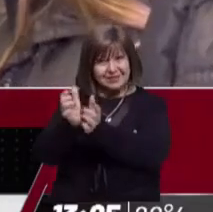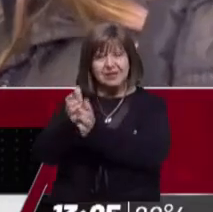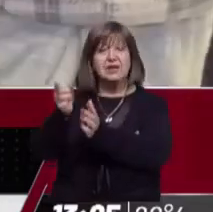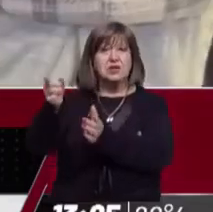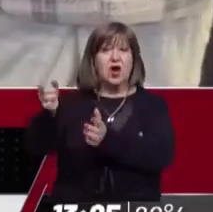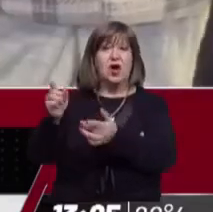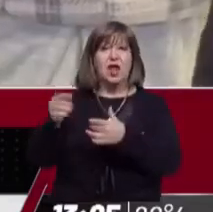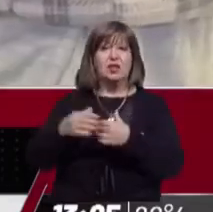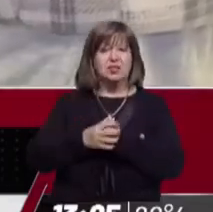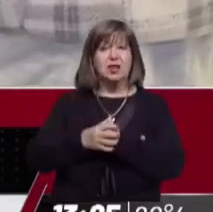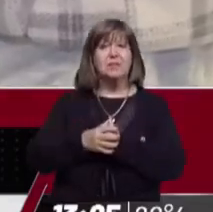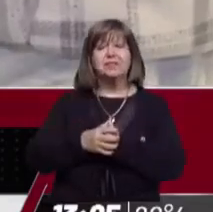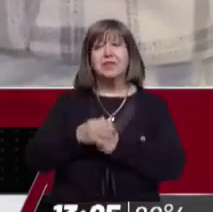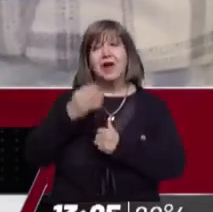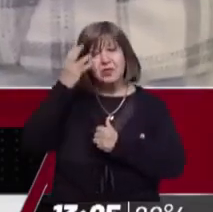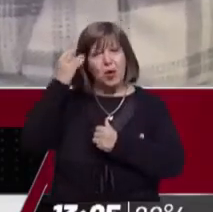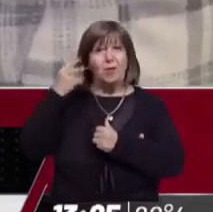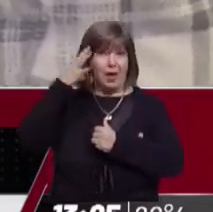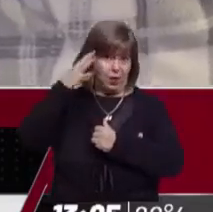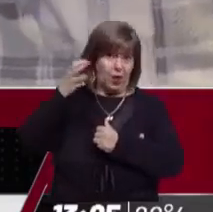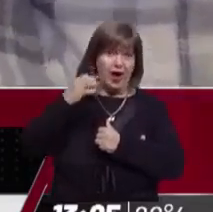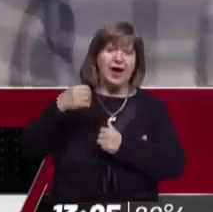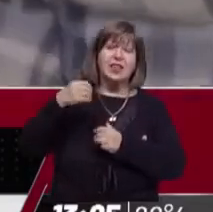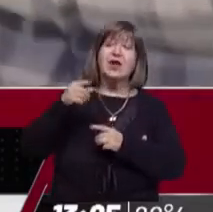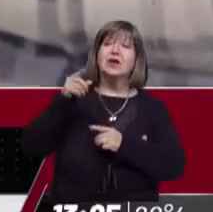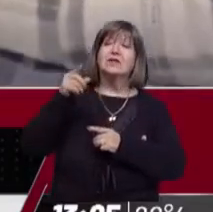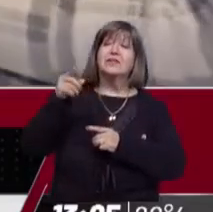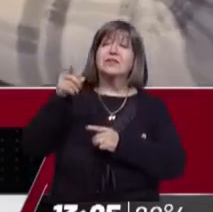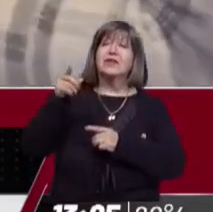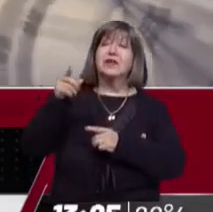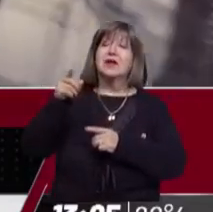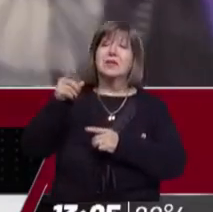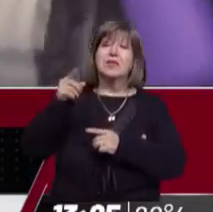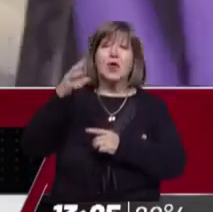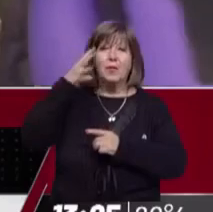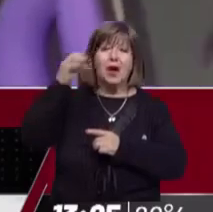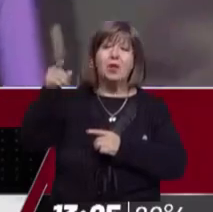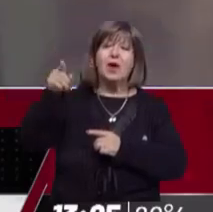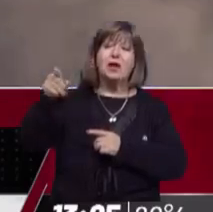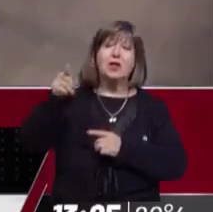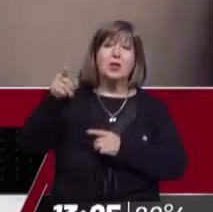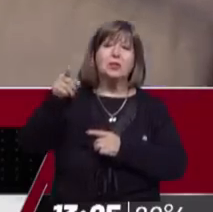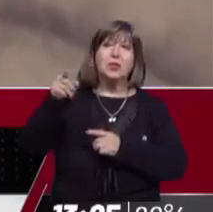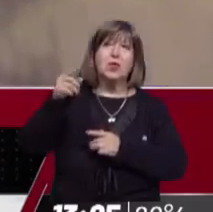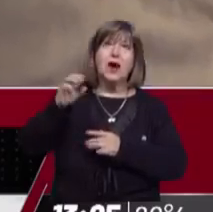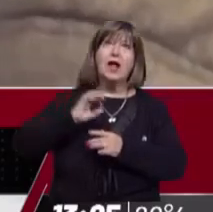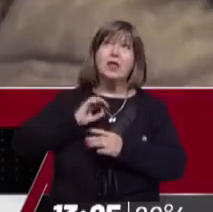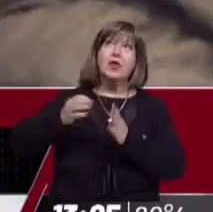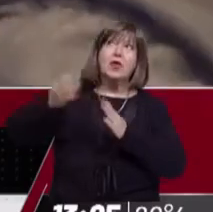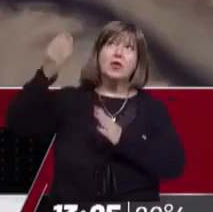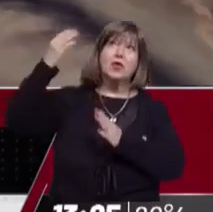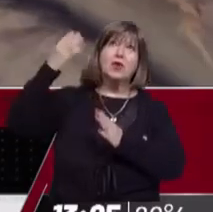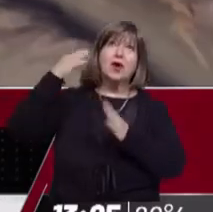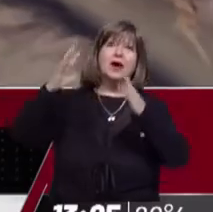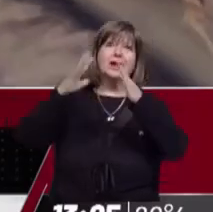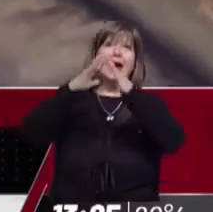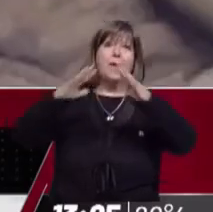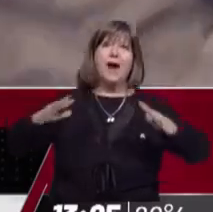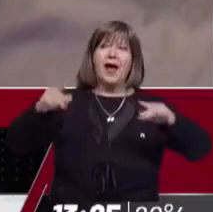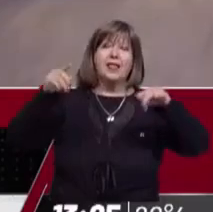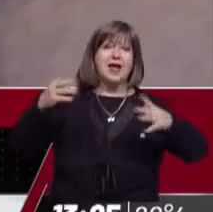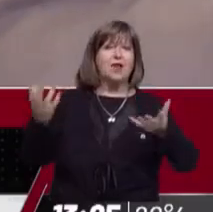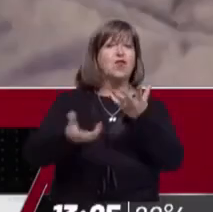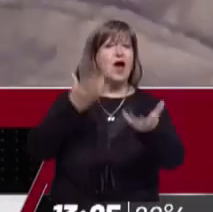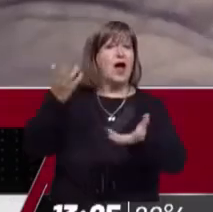Sí. Tuvimos, llorabas como un niño, sí. Fabi, querido, yo te conozco de antes. Y te has recuperado, le has laburado todo el año y estás por inaugurar esas cabañas de nuevo.